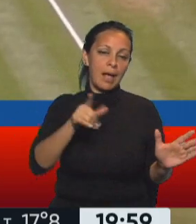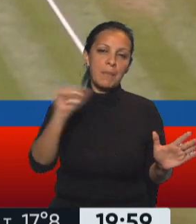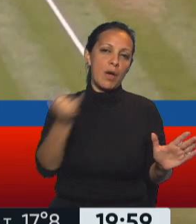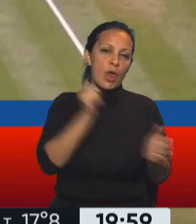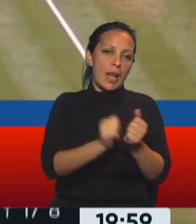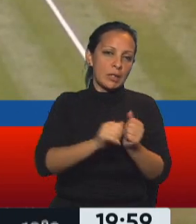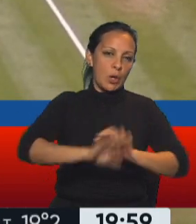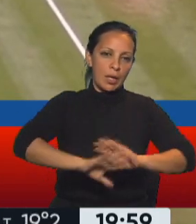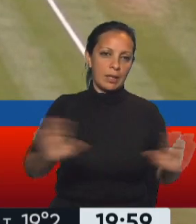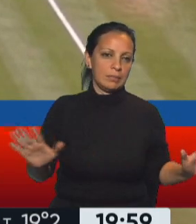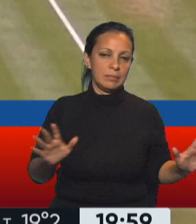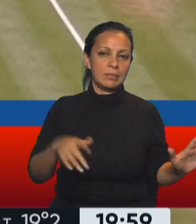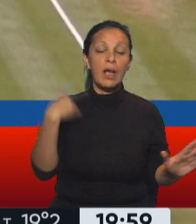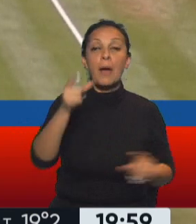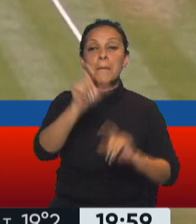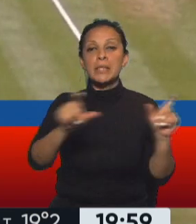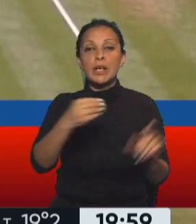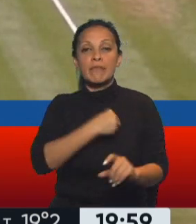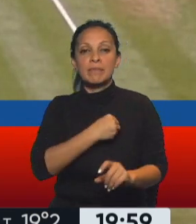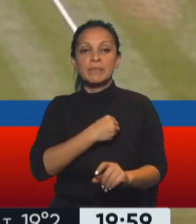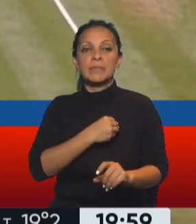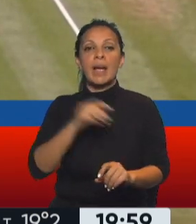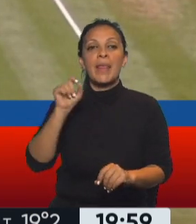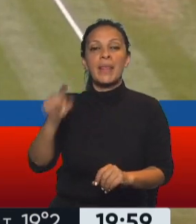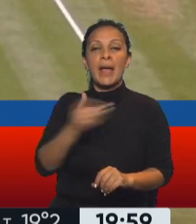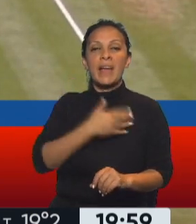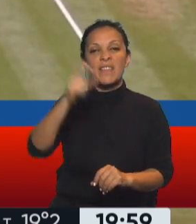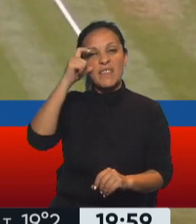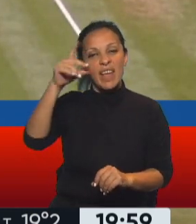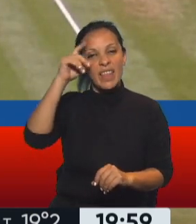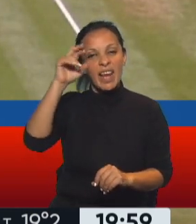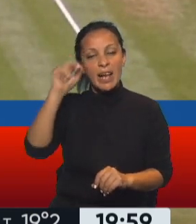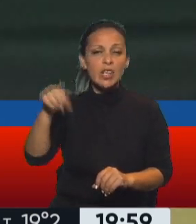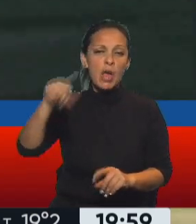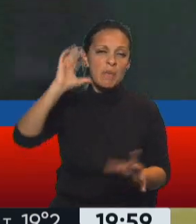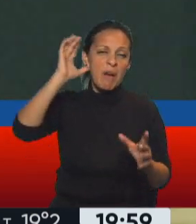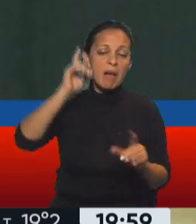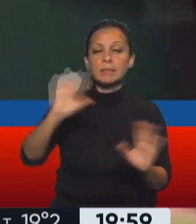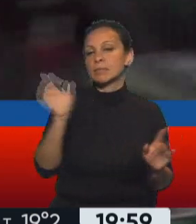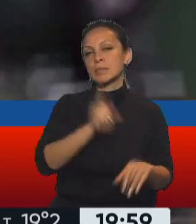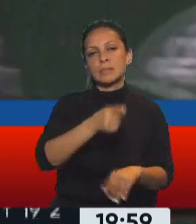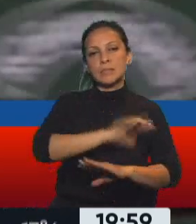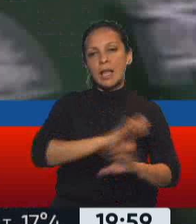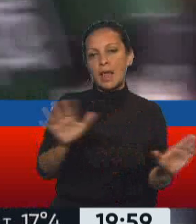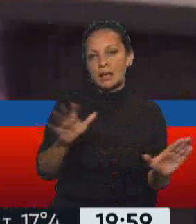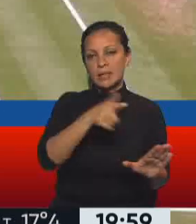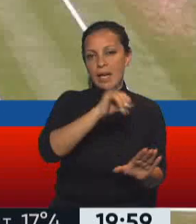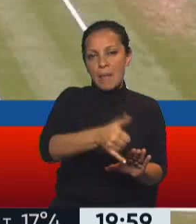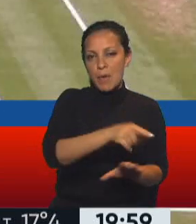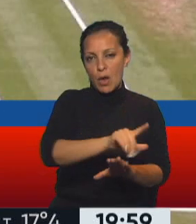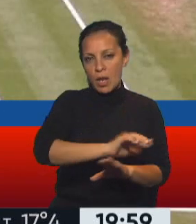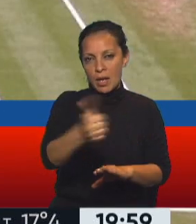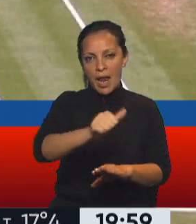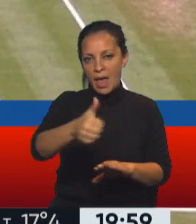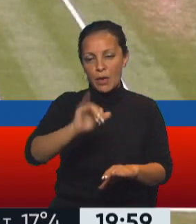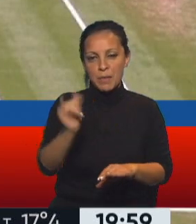historia. Por más que todos los fanáticos de Federer se enojen, llegó a su gran slam número 20. Igualó la marca tanto